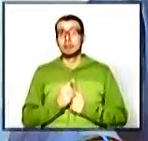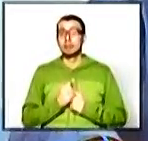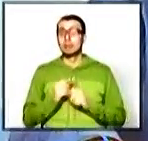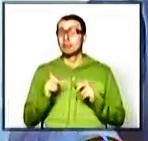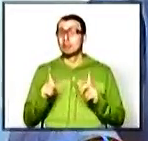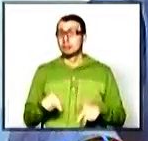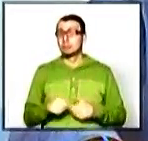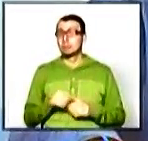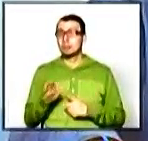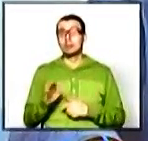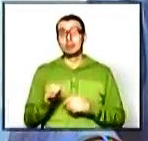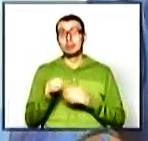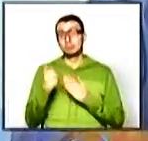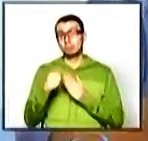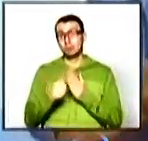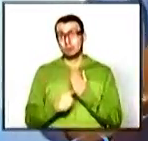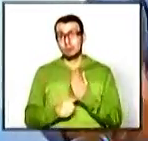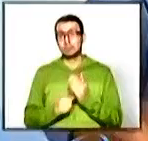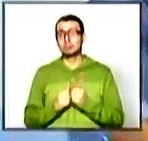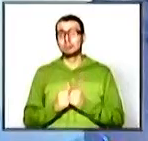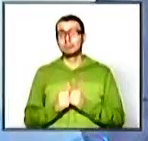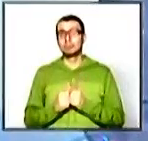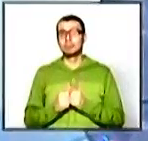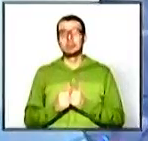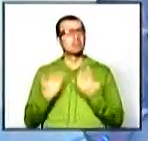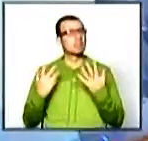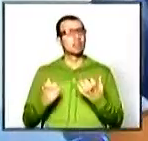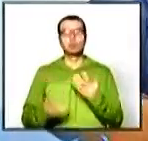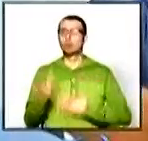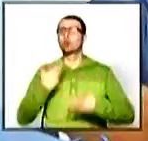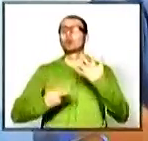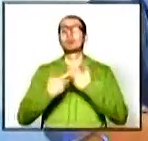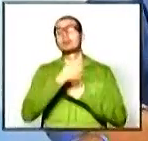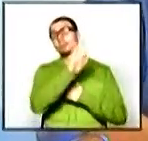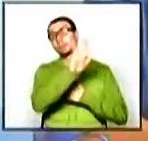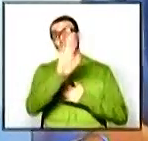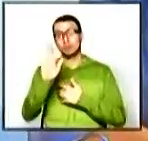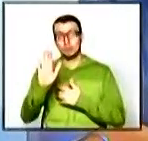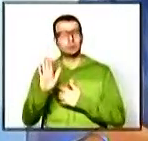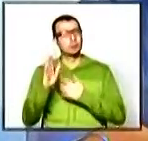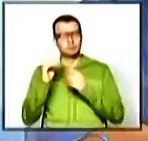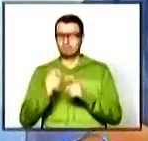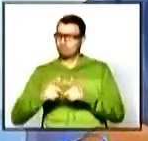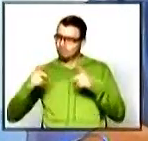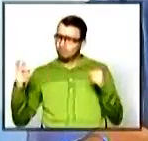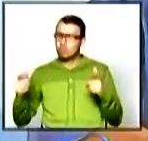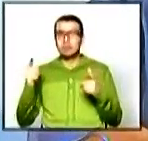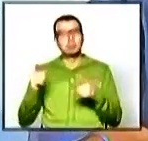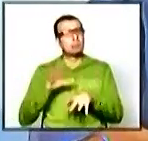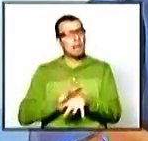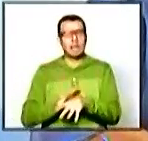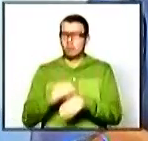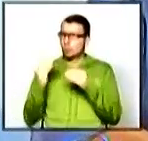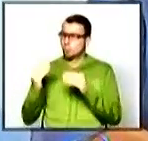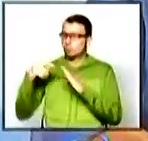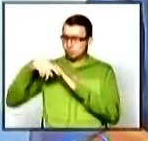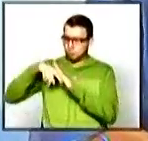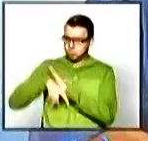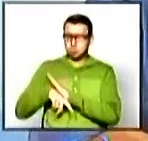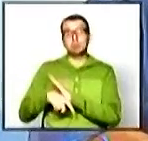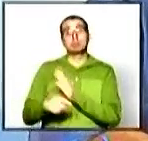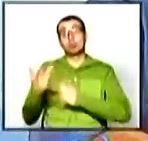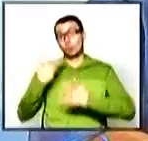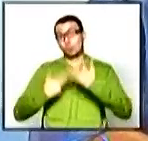programa que cada vez quiere compartir con todos ustedes lo amplio y lo grande de la medicina. Y hoy